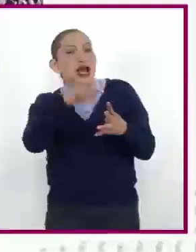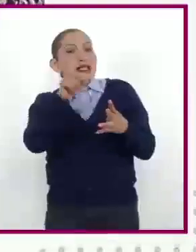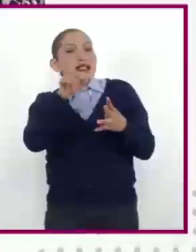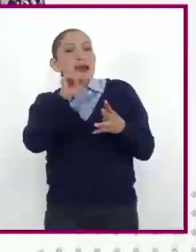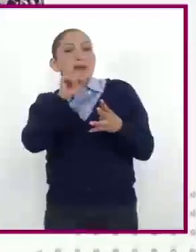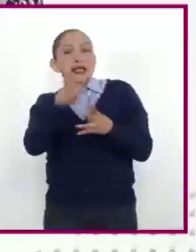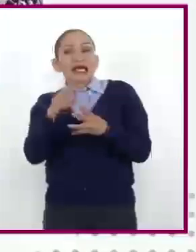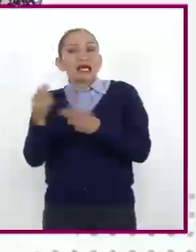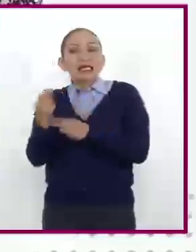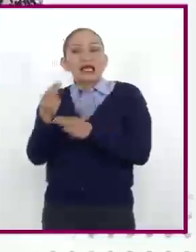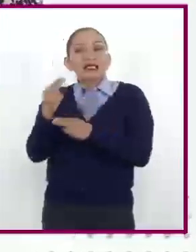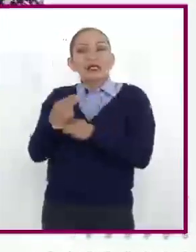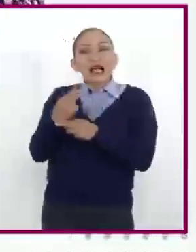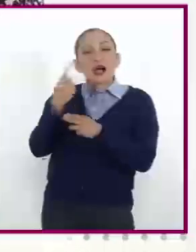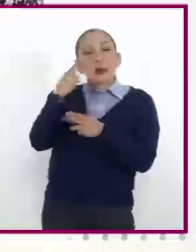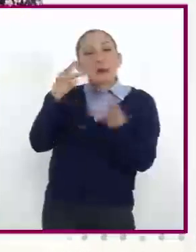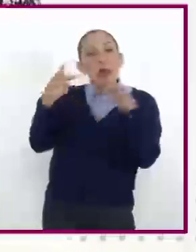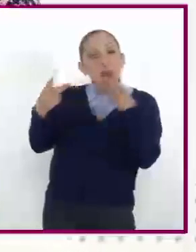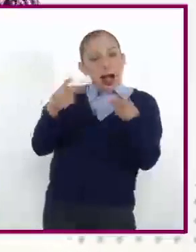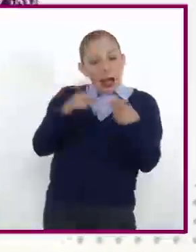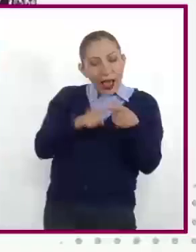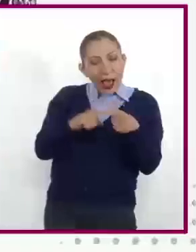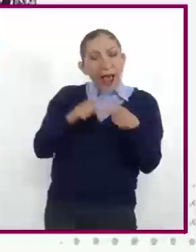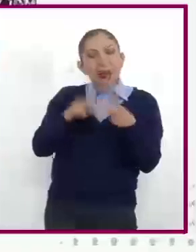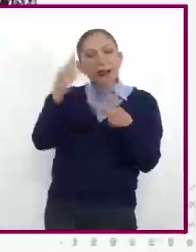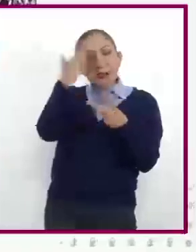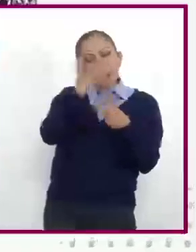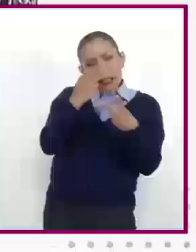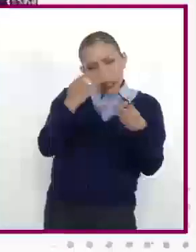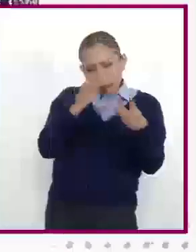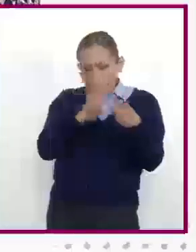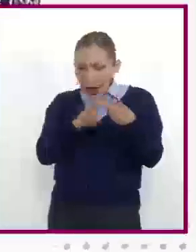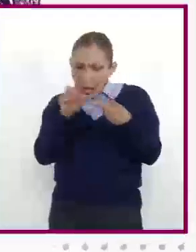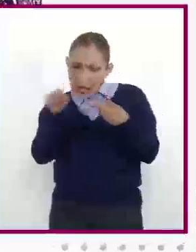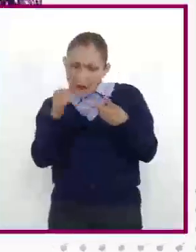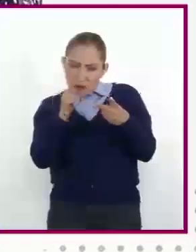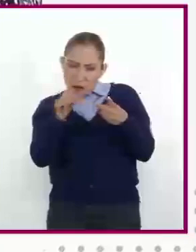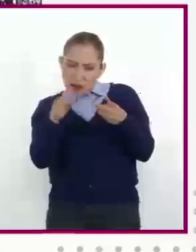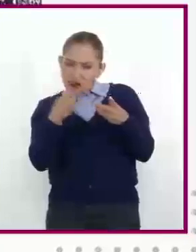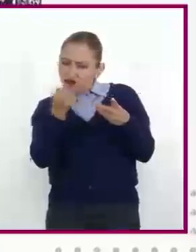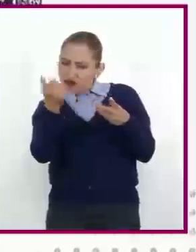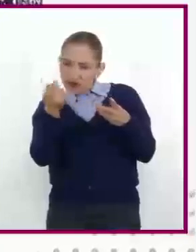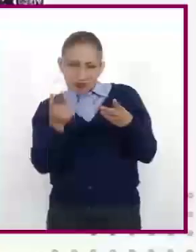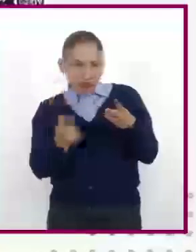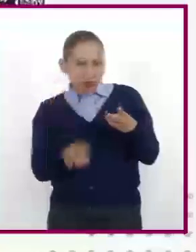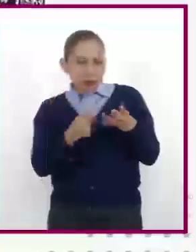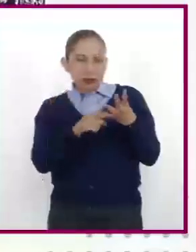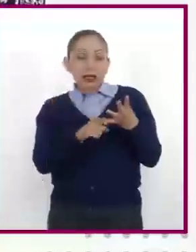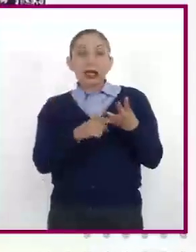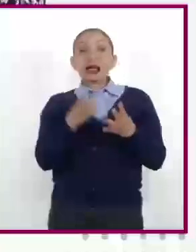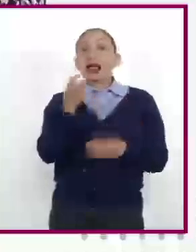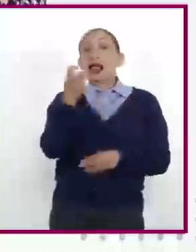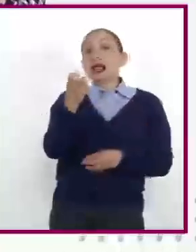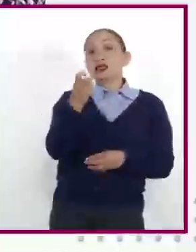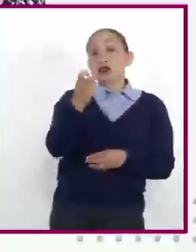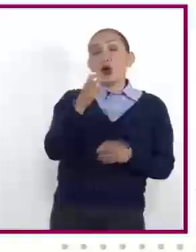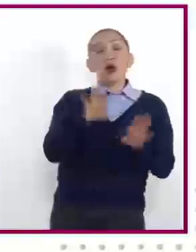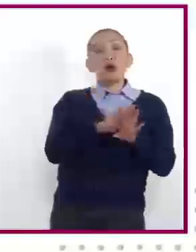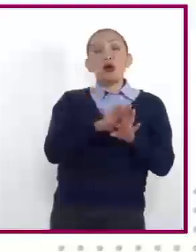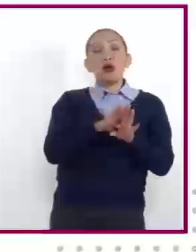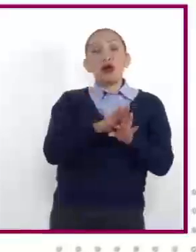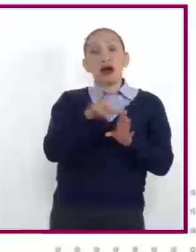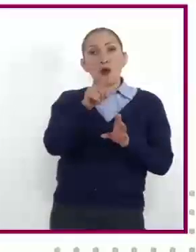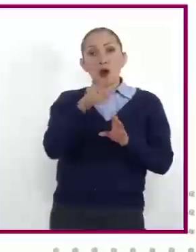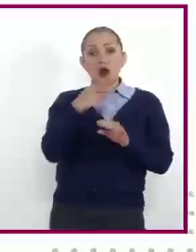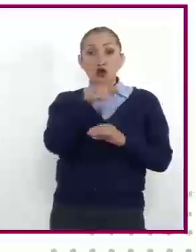a su vez implican un proceso de planeación, de revisión y valoración de la información. Esto a partir de